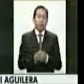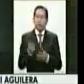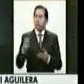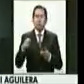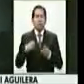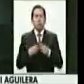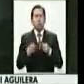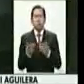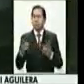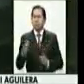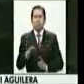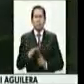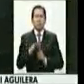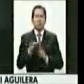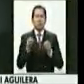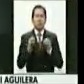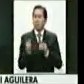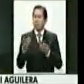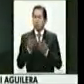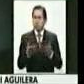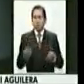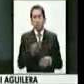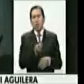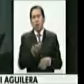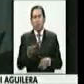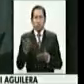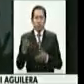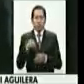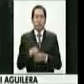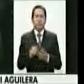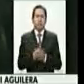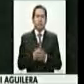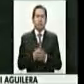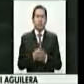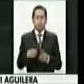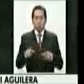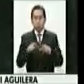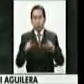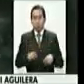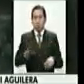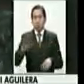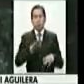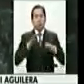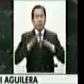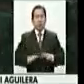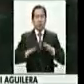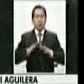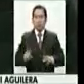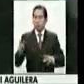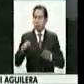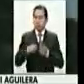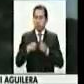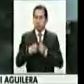afectando exclusivamente algunos artefactos del kiosco. En la estructura, para la tranquilidad de todos, no hay ningún daño en la